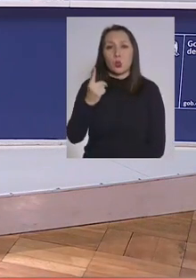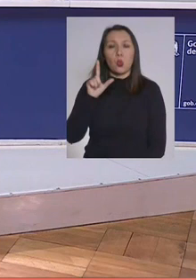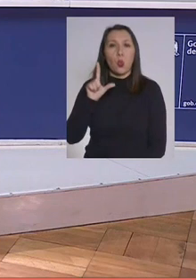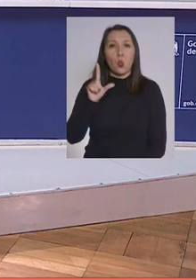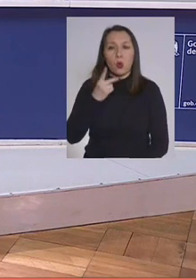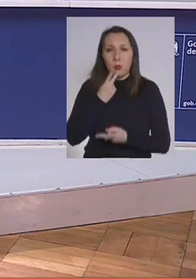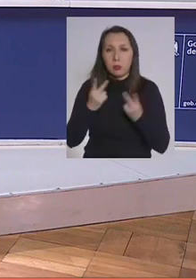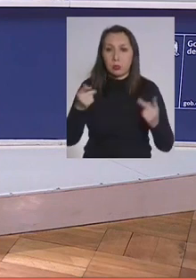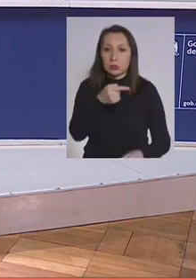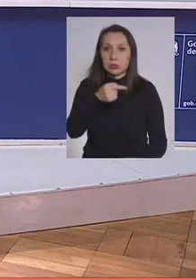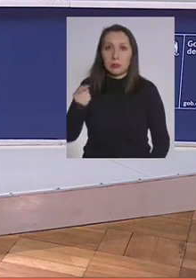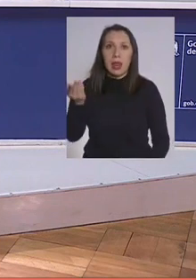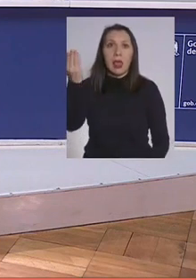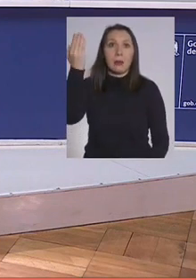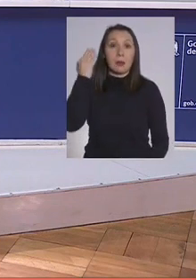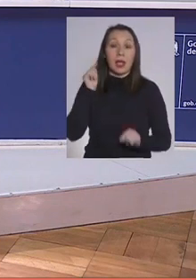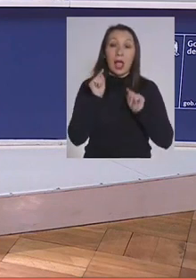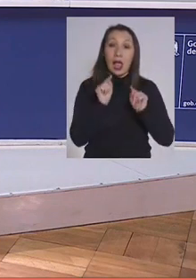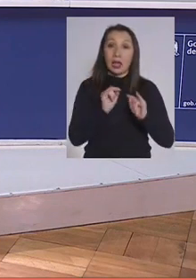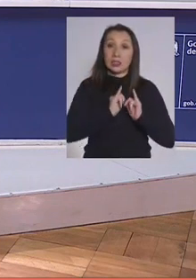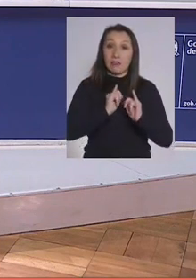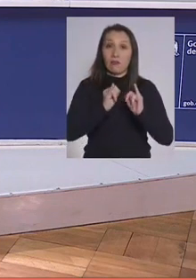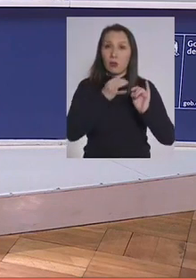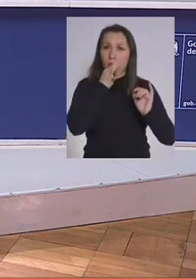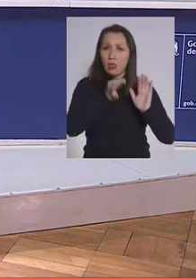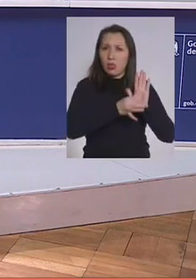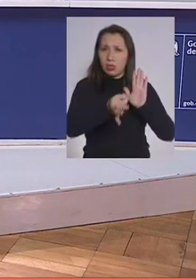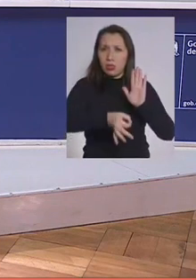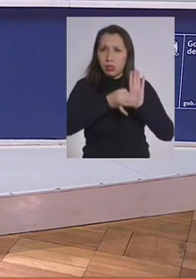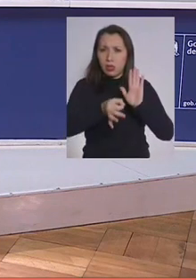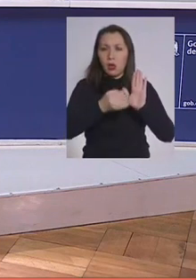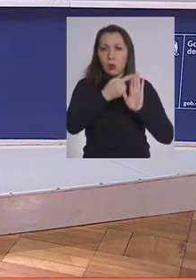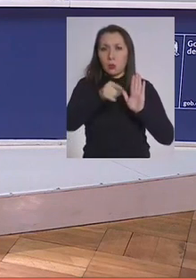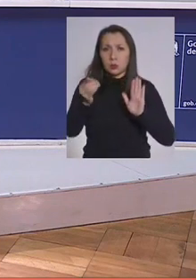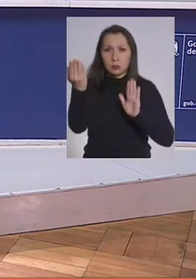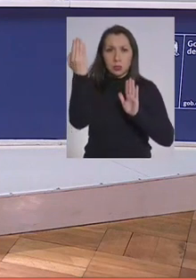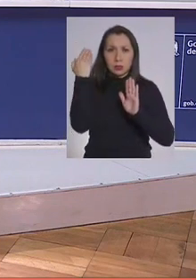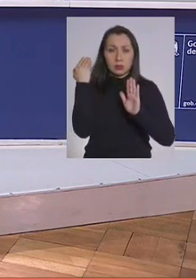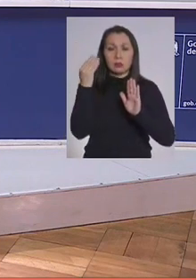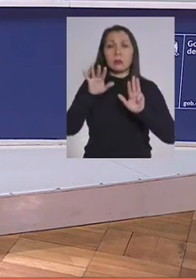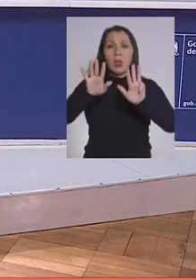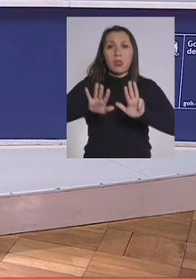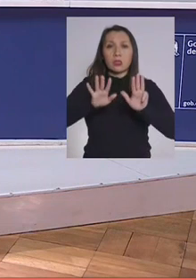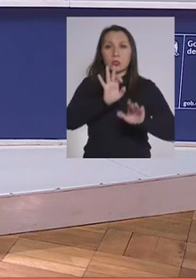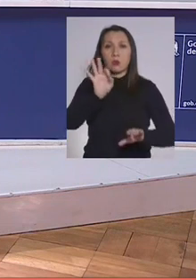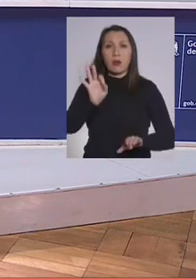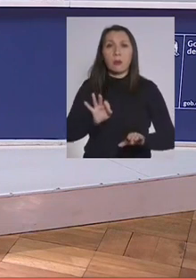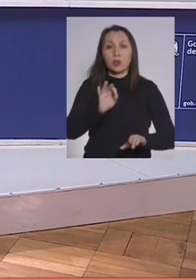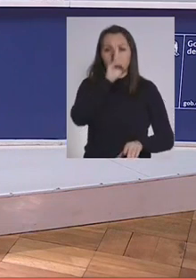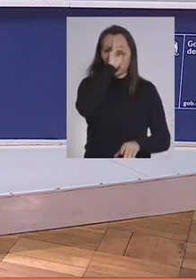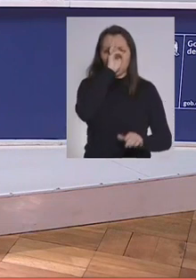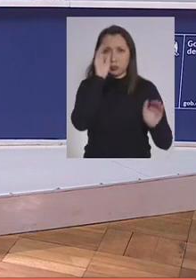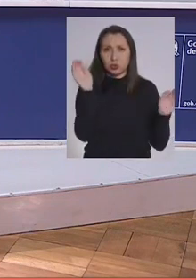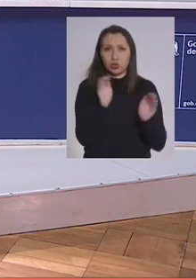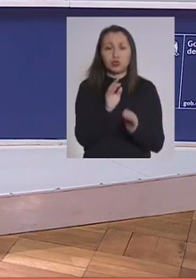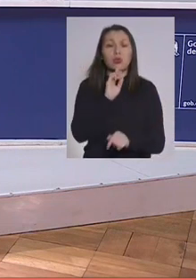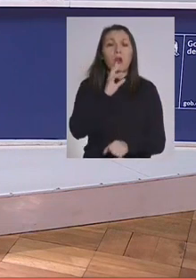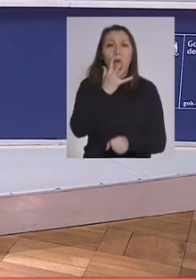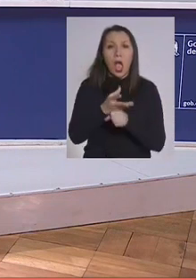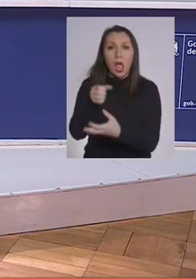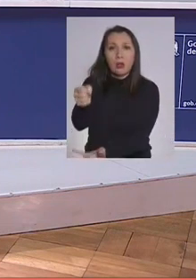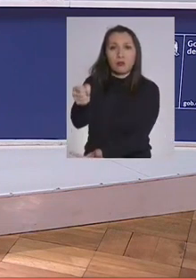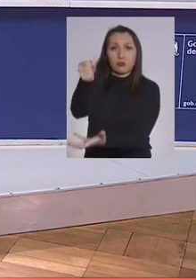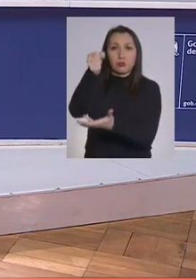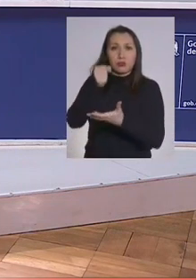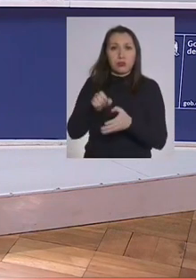decir la semana pasada en este informe dan cuenta de que hace una semana sólo un 19% de los cesfam refiere haber recibido los fondos